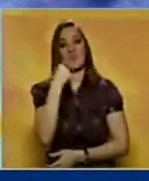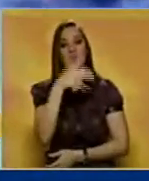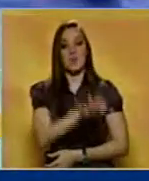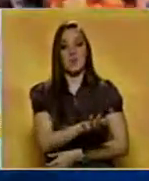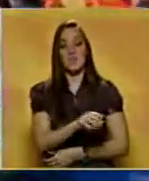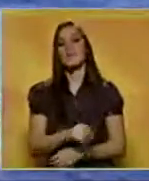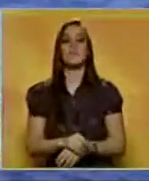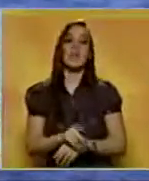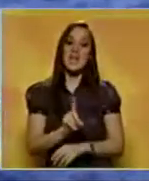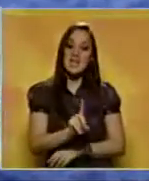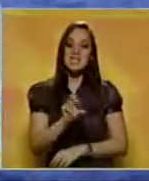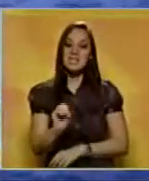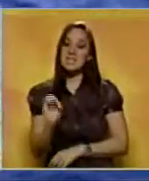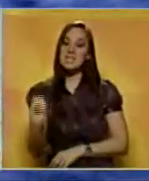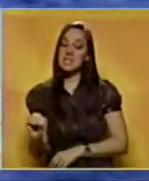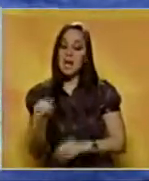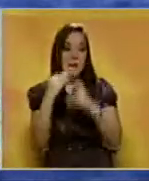menos 100 se encuentran desaparecidas